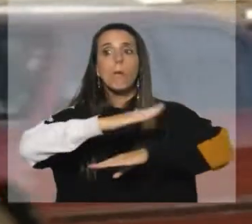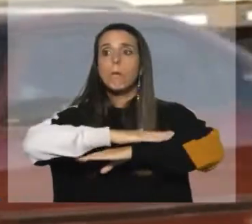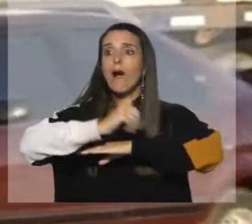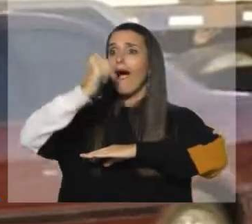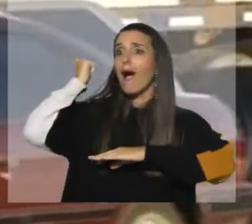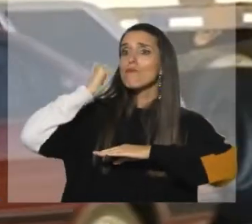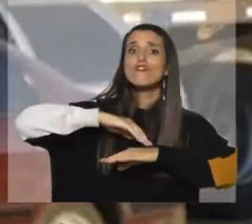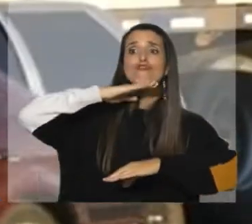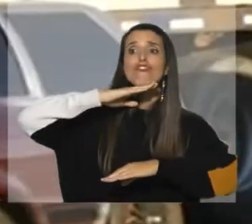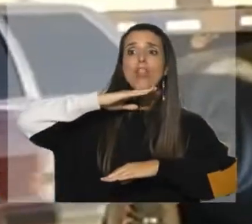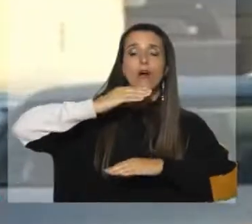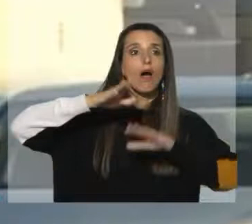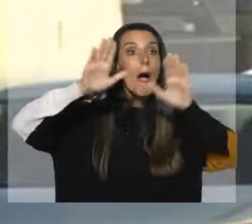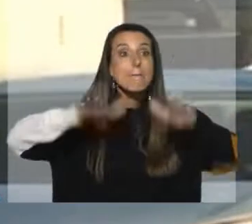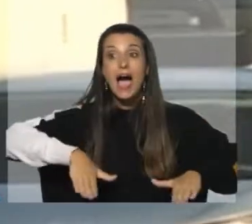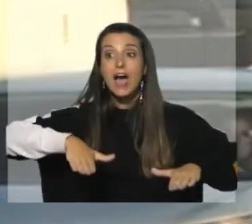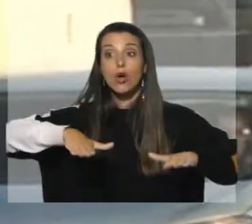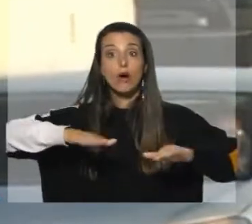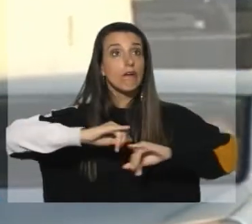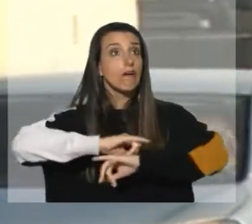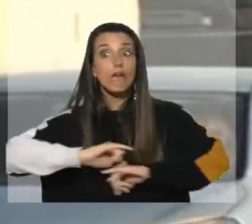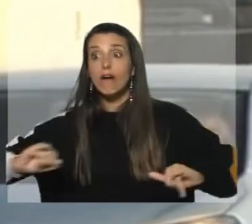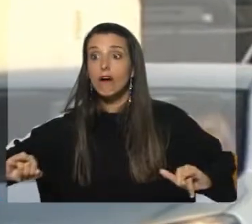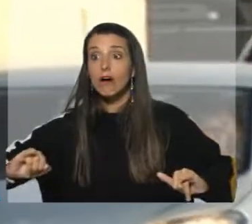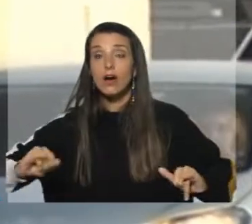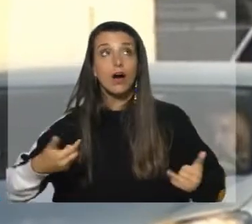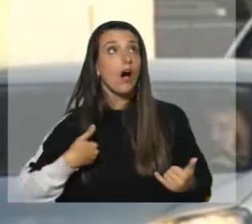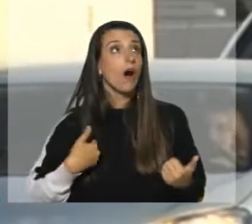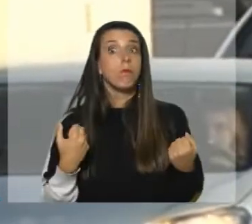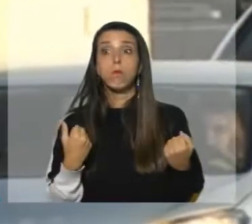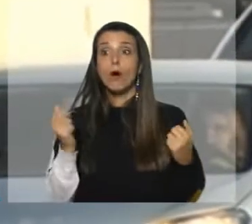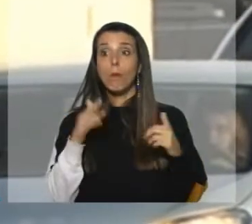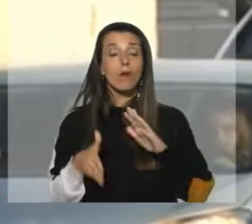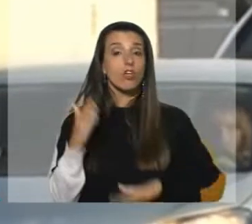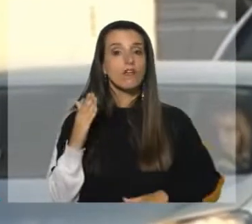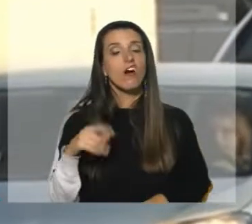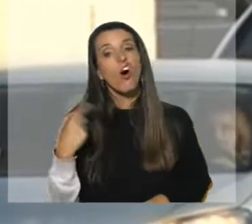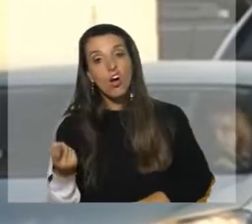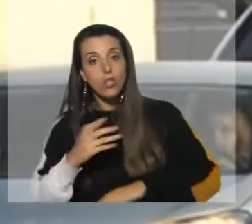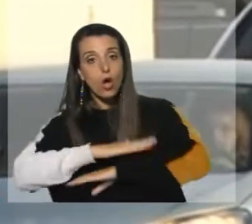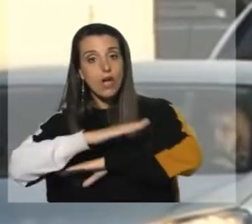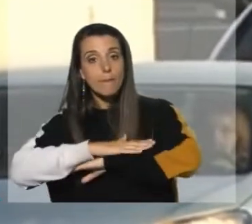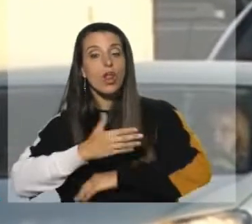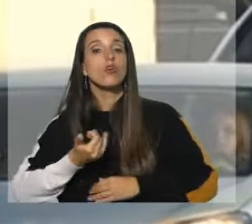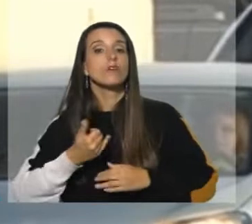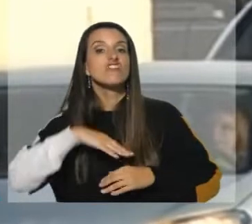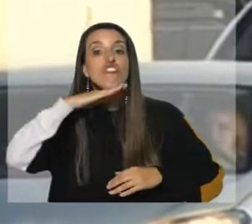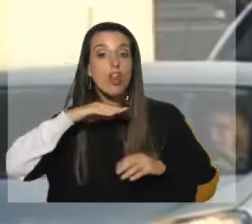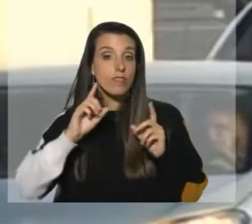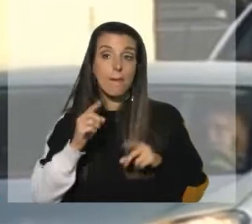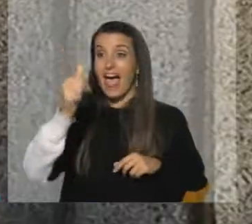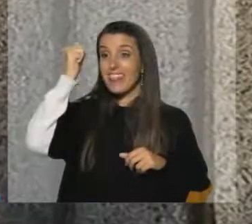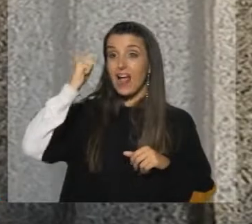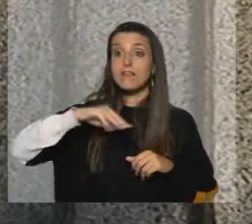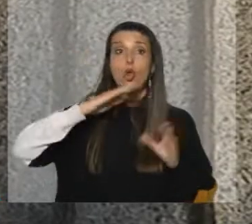el paro y cerraron la balanza ni siquiera podían salir del puerto otros estaban con los camiones cargados que no podían